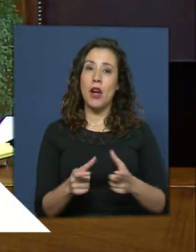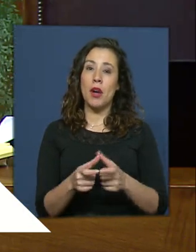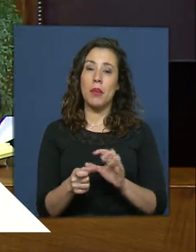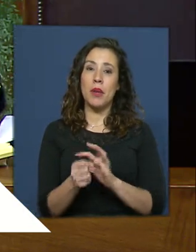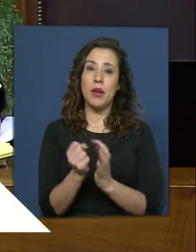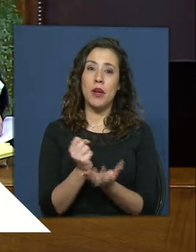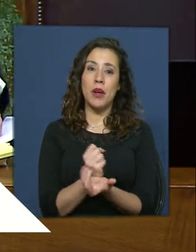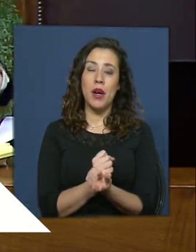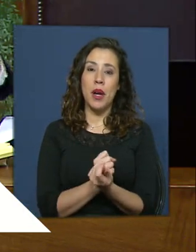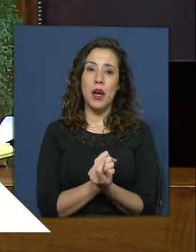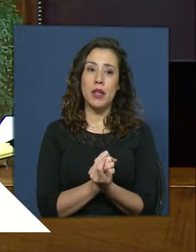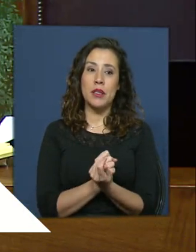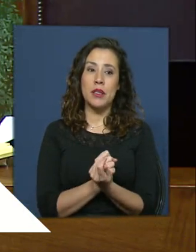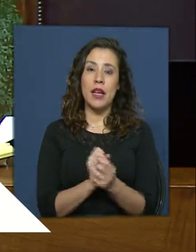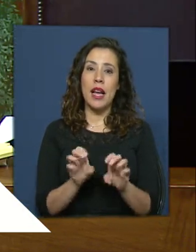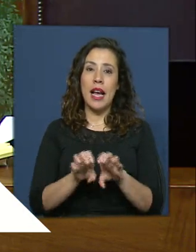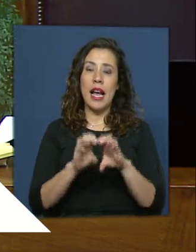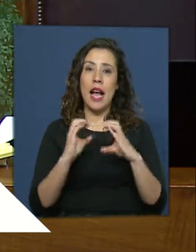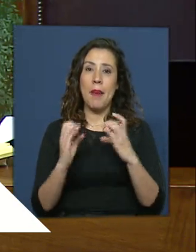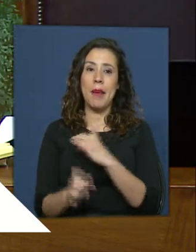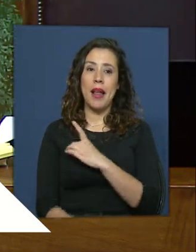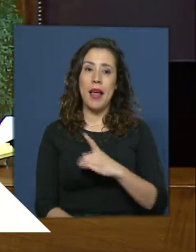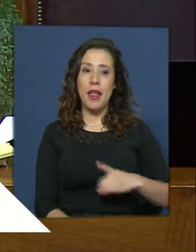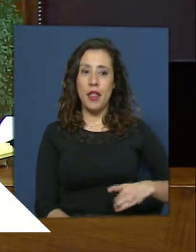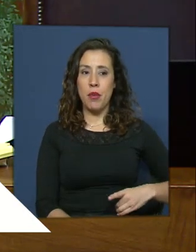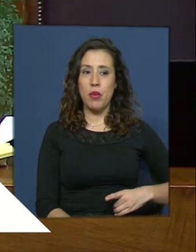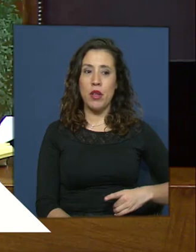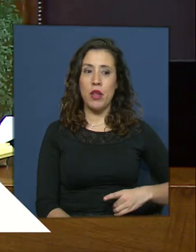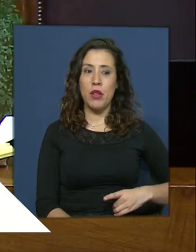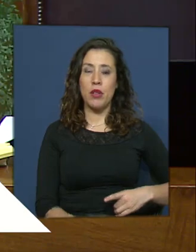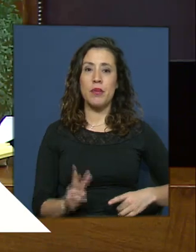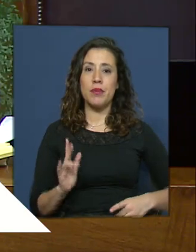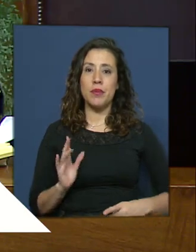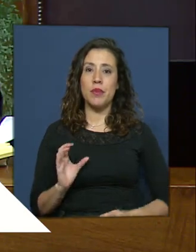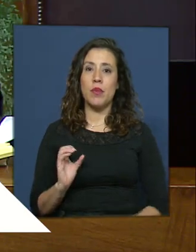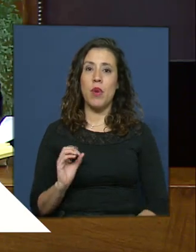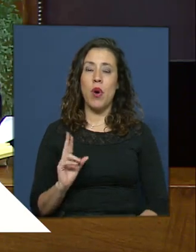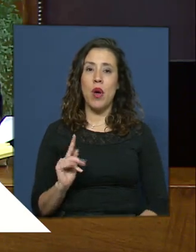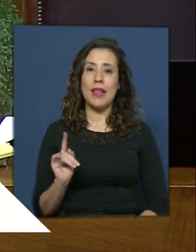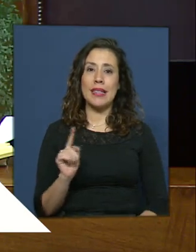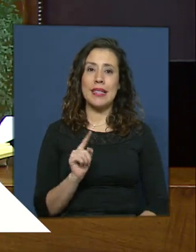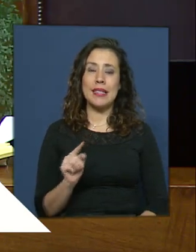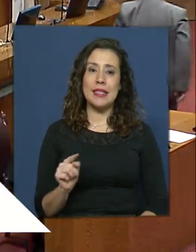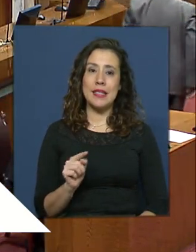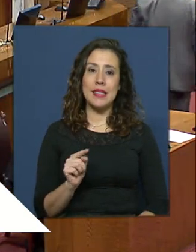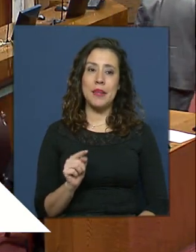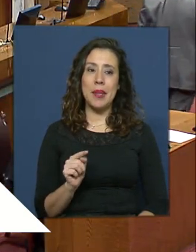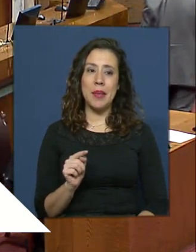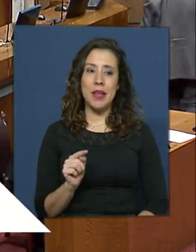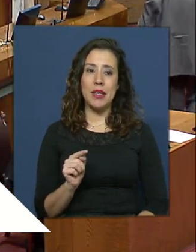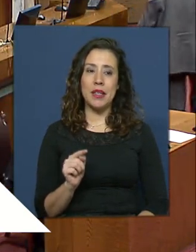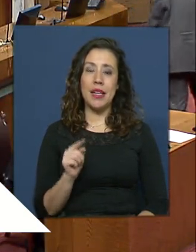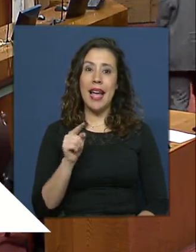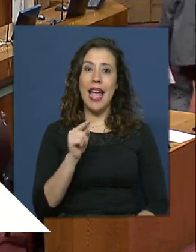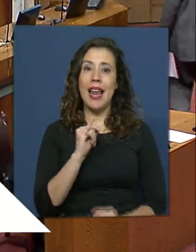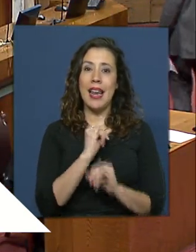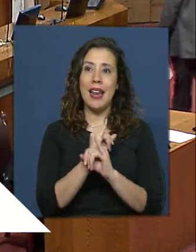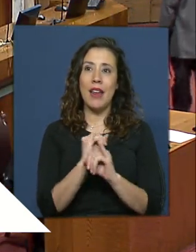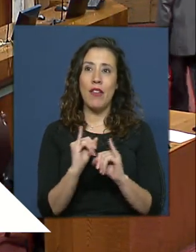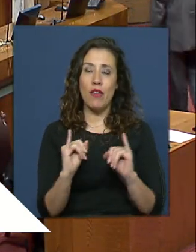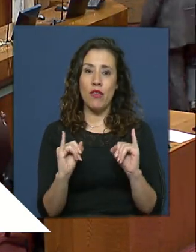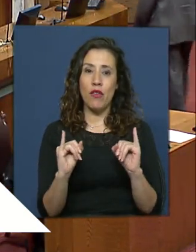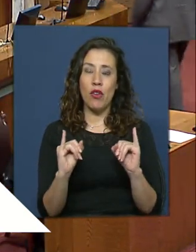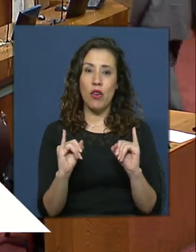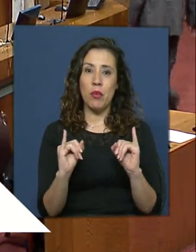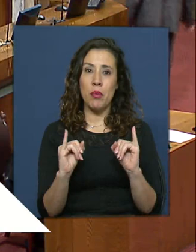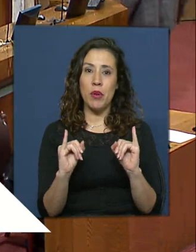Hacienda de la Cámara de Diputados, diputado José Miguel Ortiz, a quien le corresponde el informe,